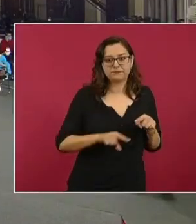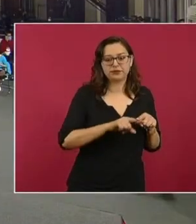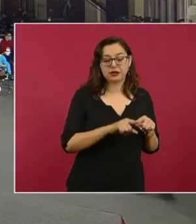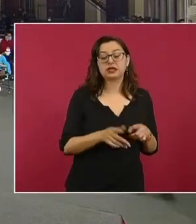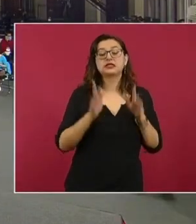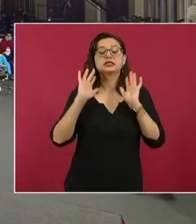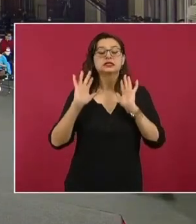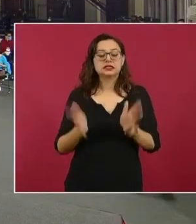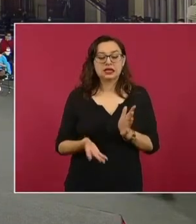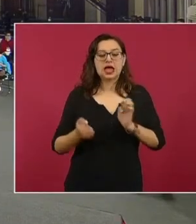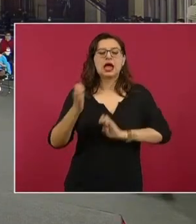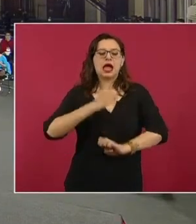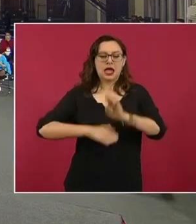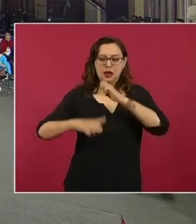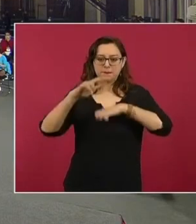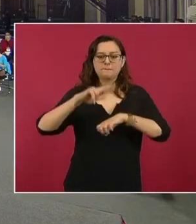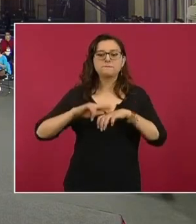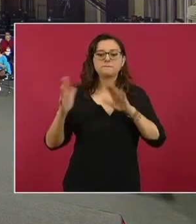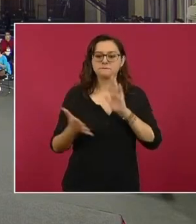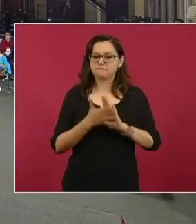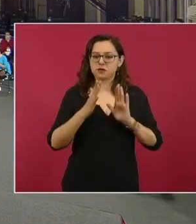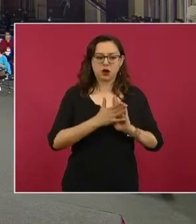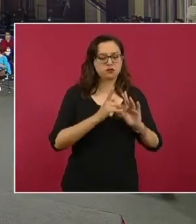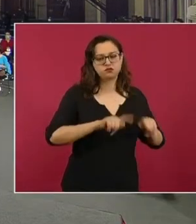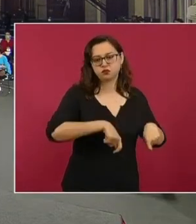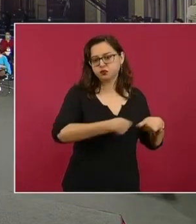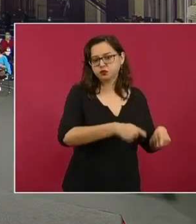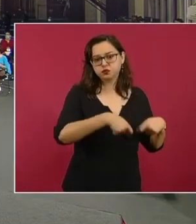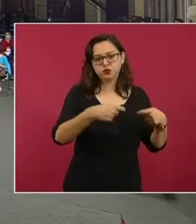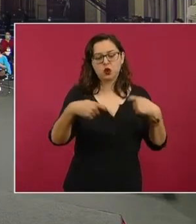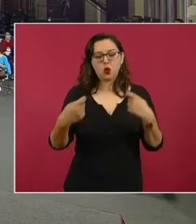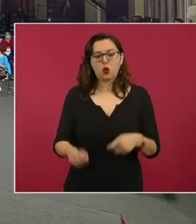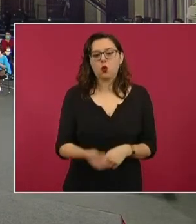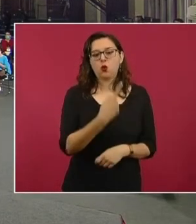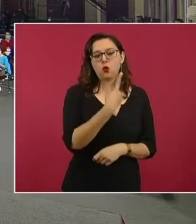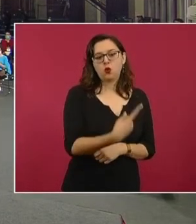hay contratos, ya están trabajando